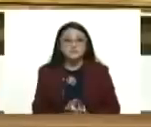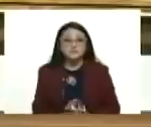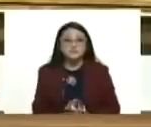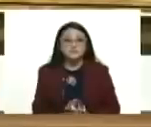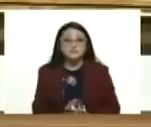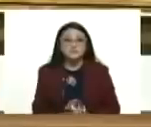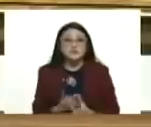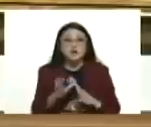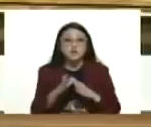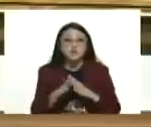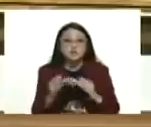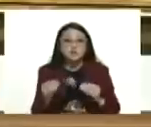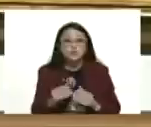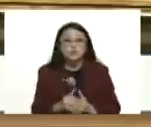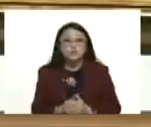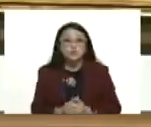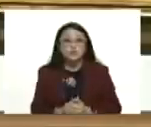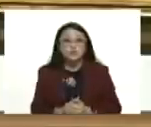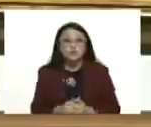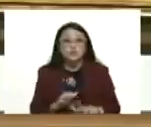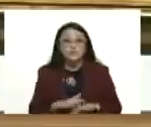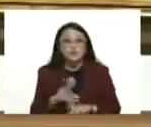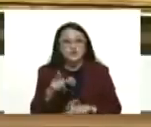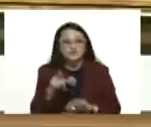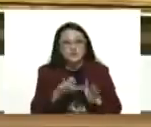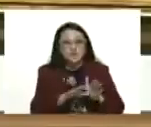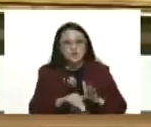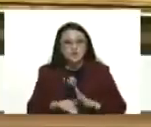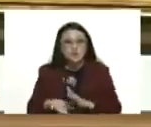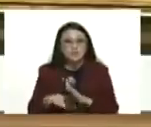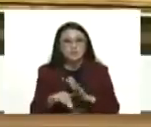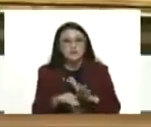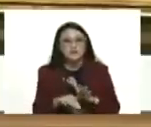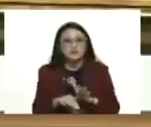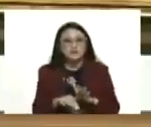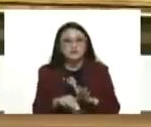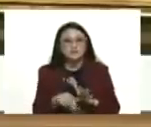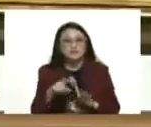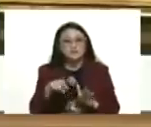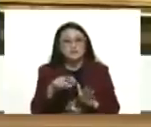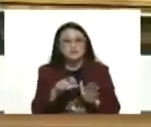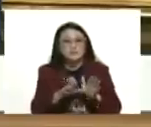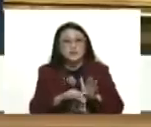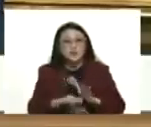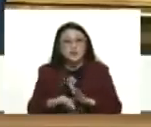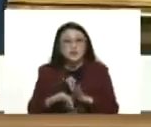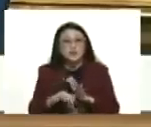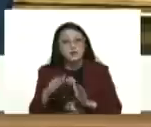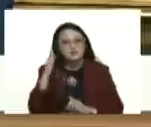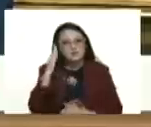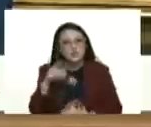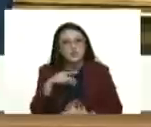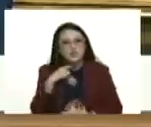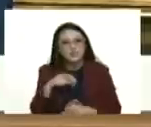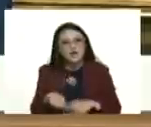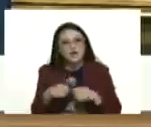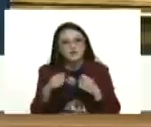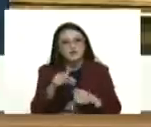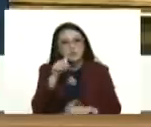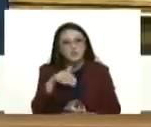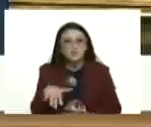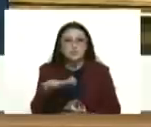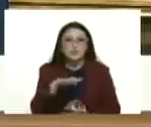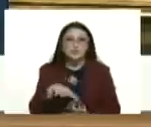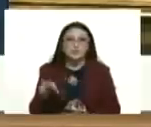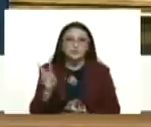todo, porque eso que se lo robaron sabiendo el daño que le estaban haciendo al pueblo de